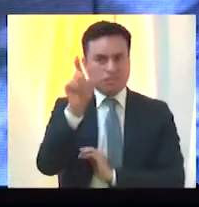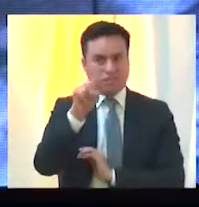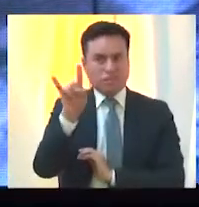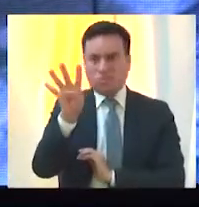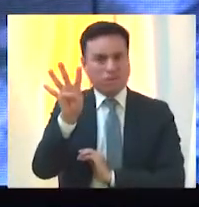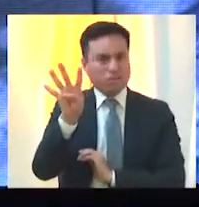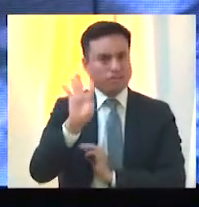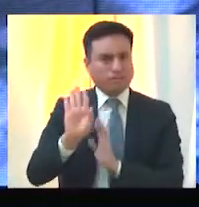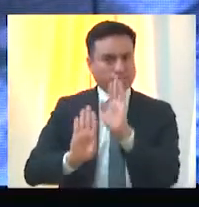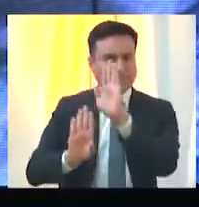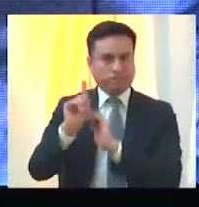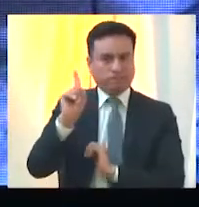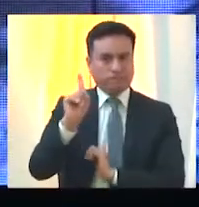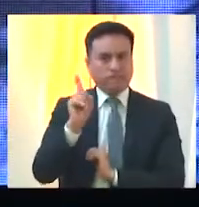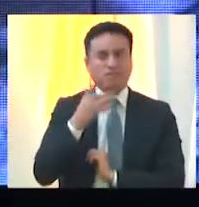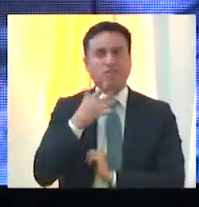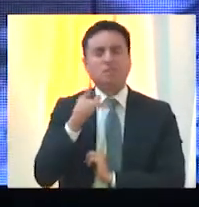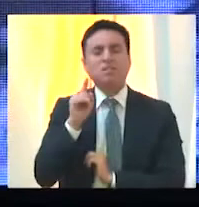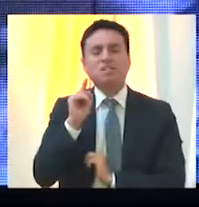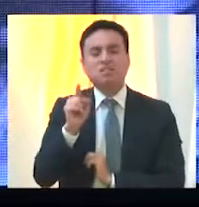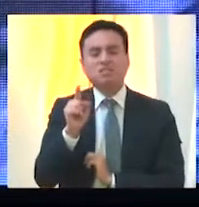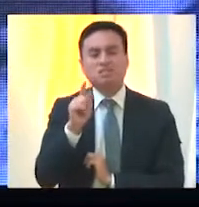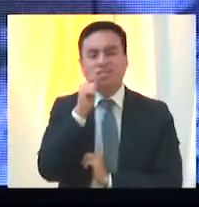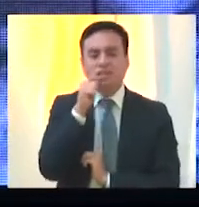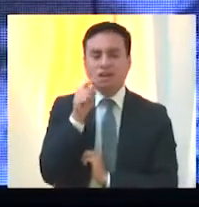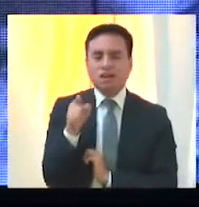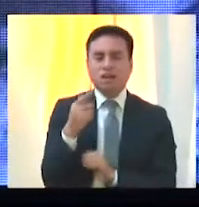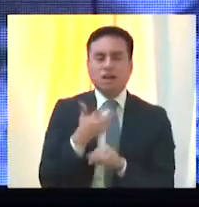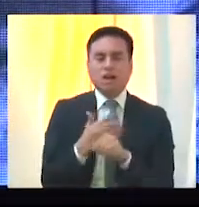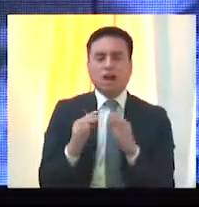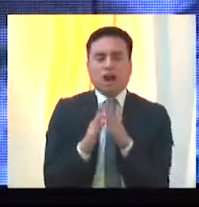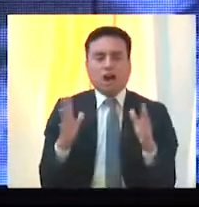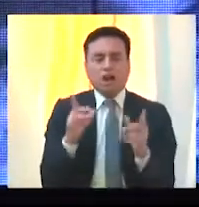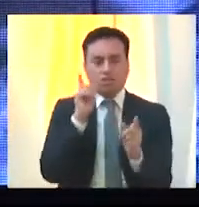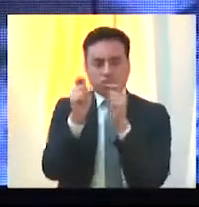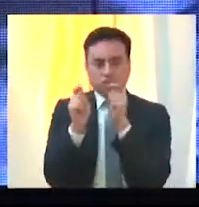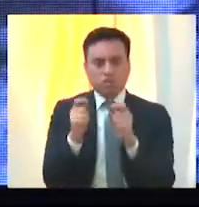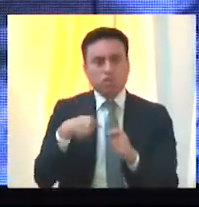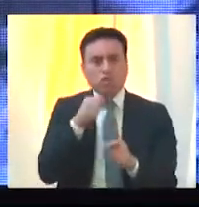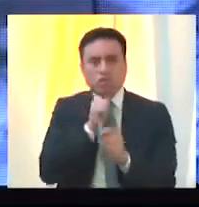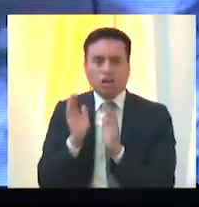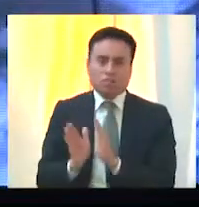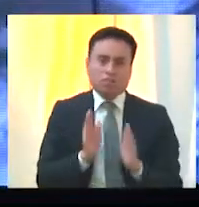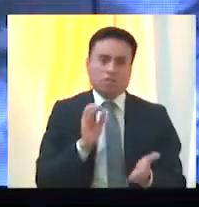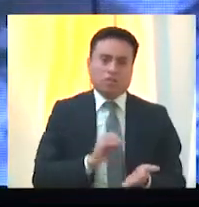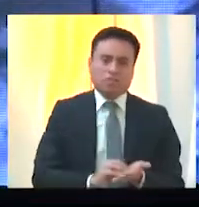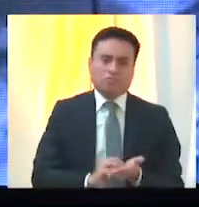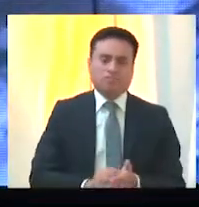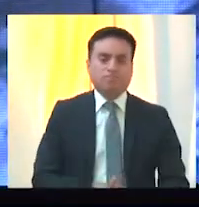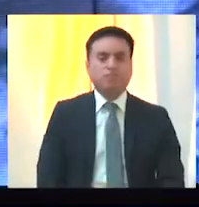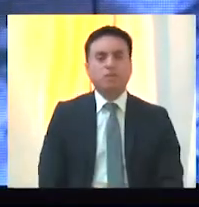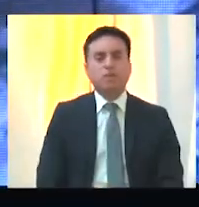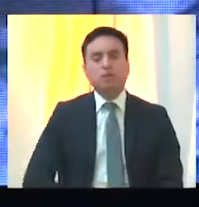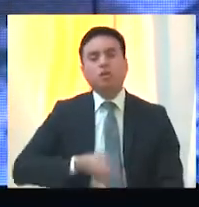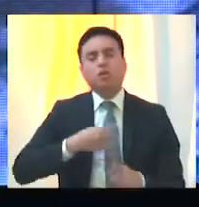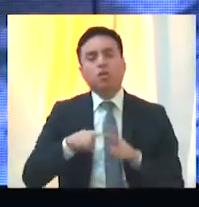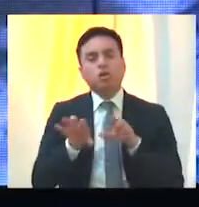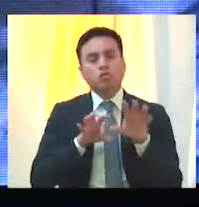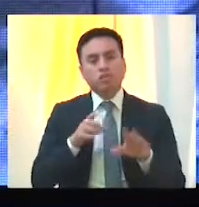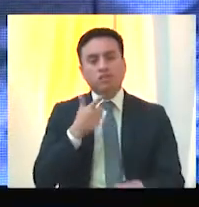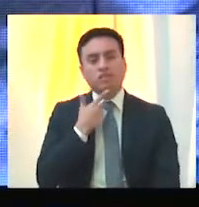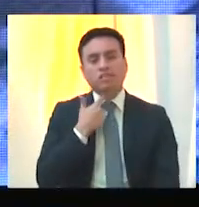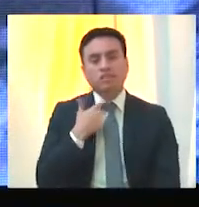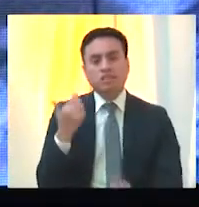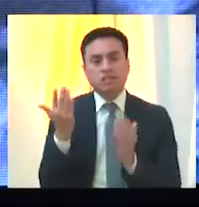S4 que está por allá arriba y que es precisamente aquel en que hay alto riesgo y no estamos muy preparados. La otra cosa que me pareció interesante